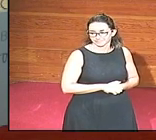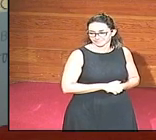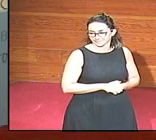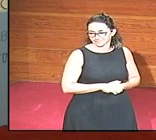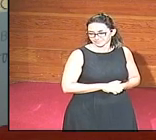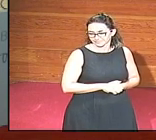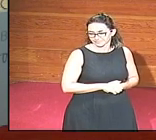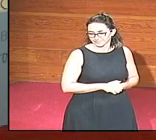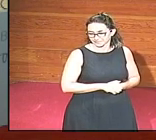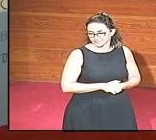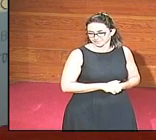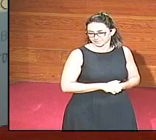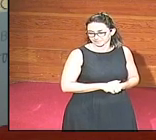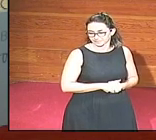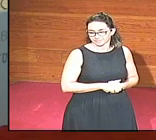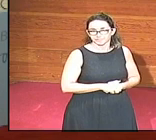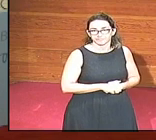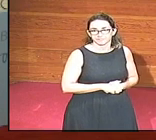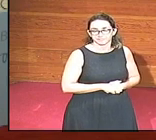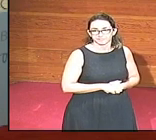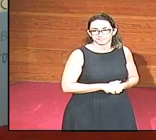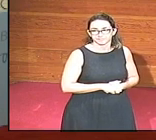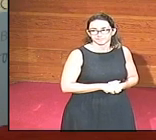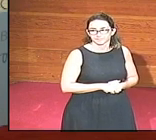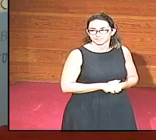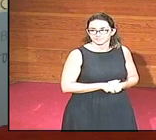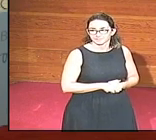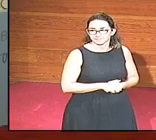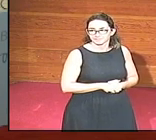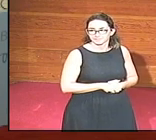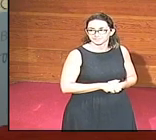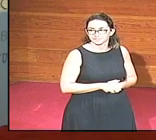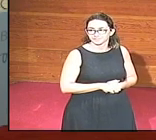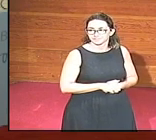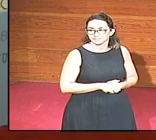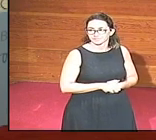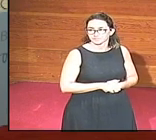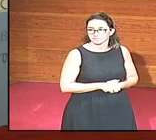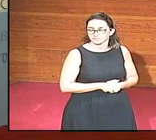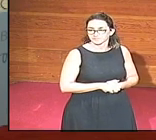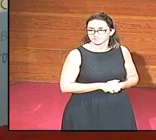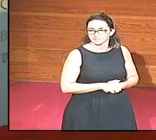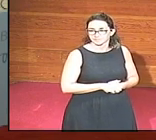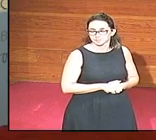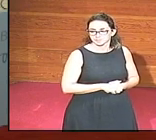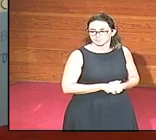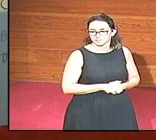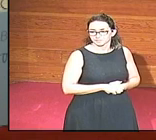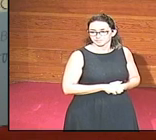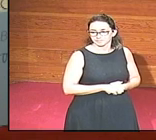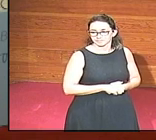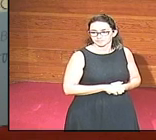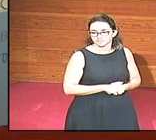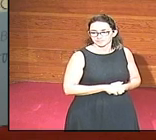prentsa argazkilari freelance bezala lan egiten du eta haren lanak mundu osoko gatazka sozialak ditu ardatz bezala.